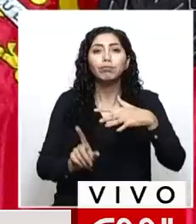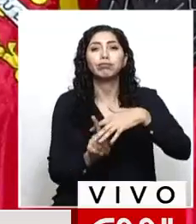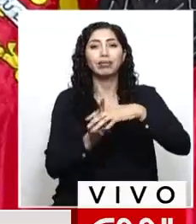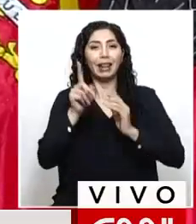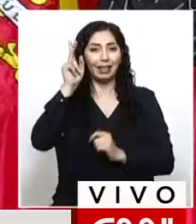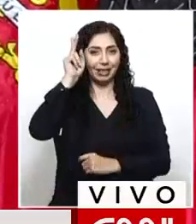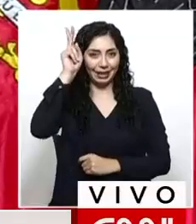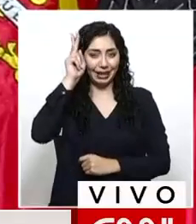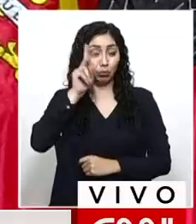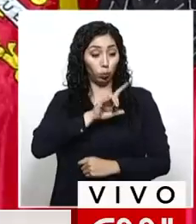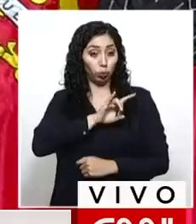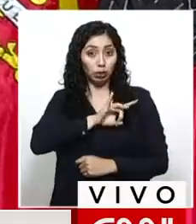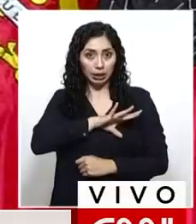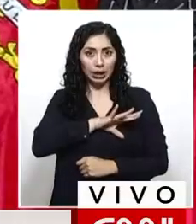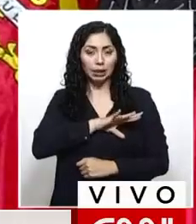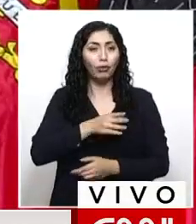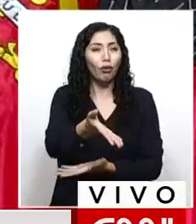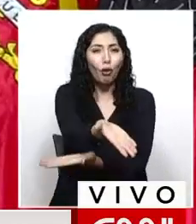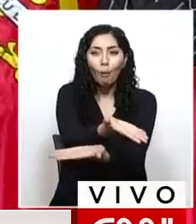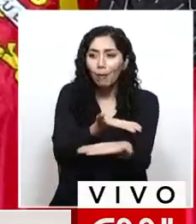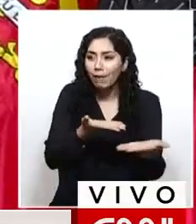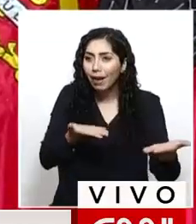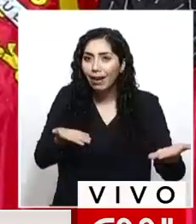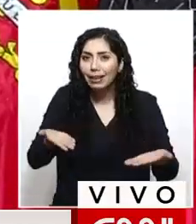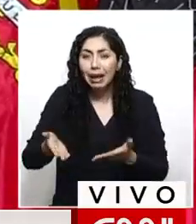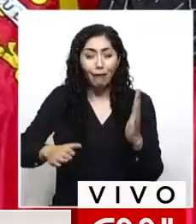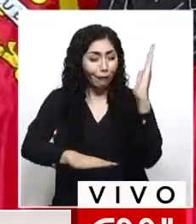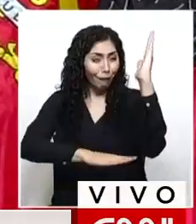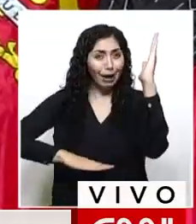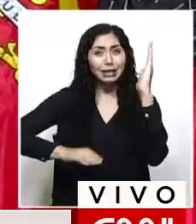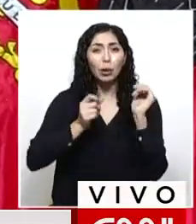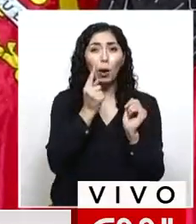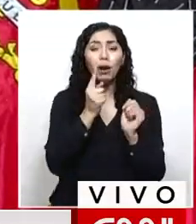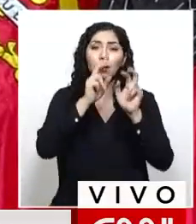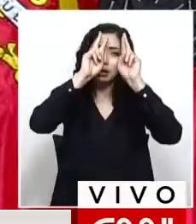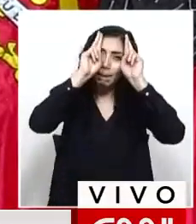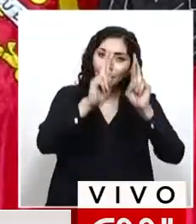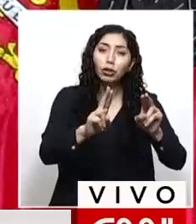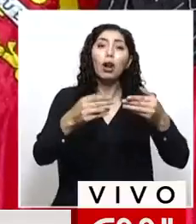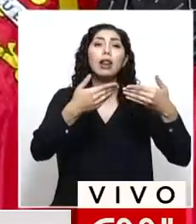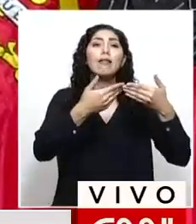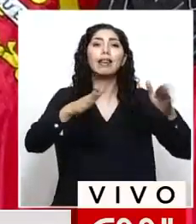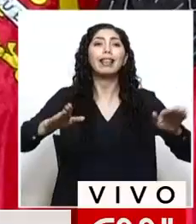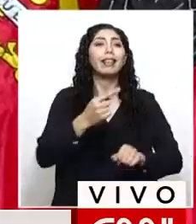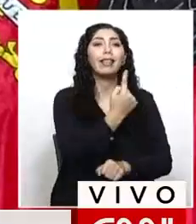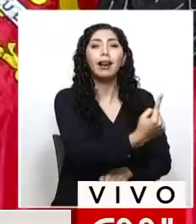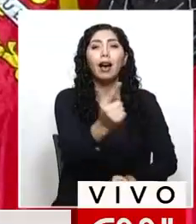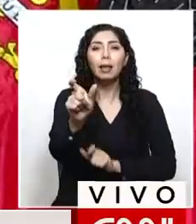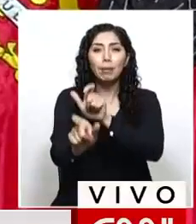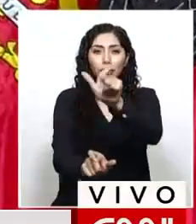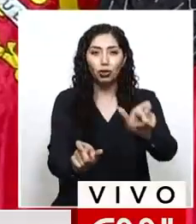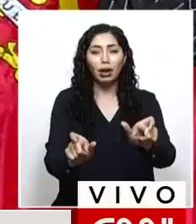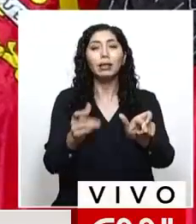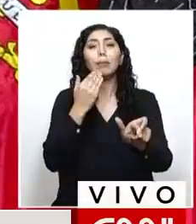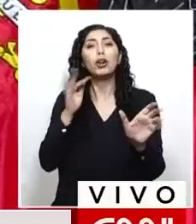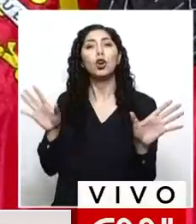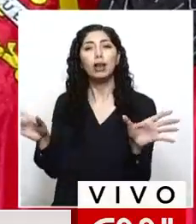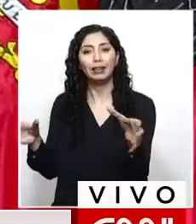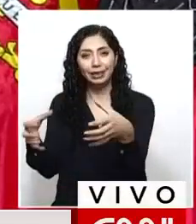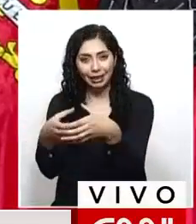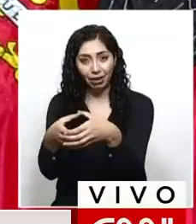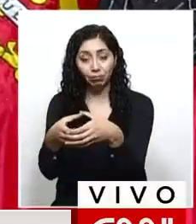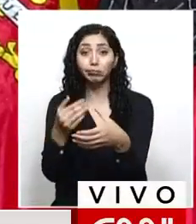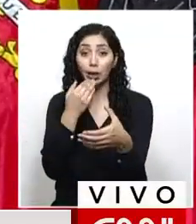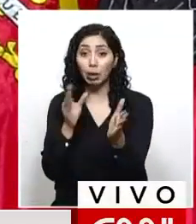Chile cuya convivencia se sustente en el respeto a las libertades individuales y colectivas. También es parte de esta propuesta,